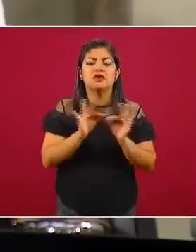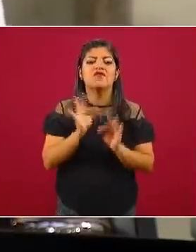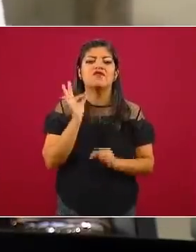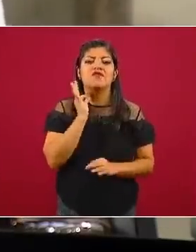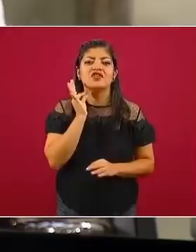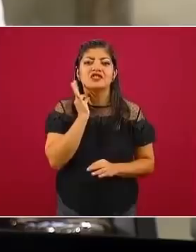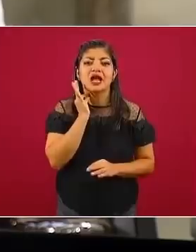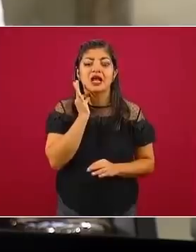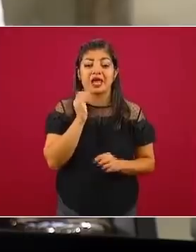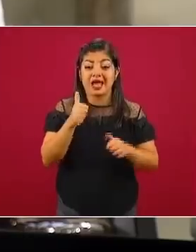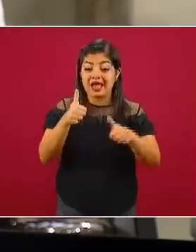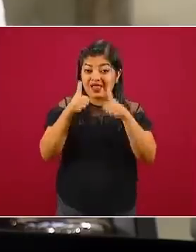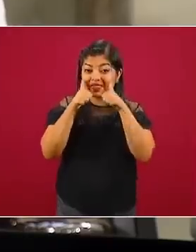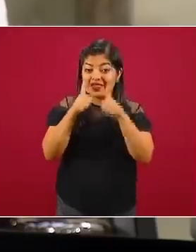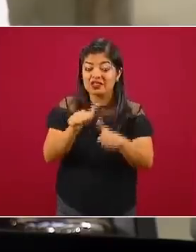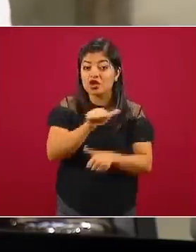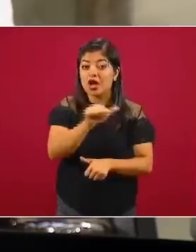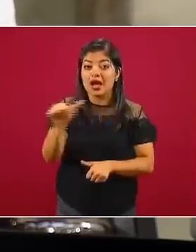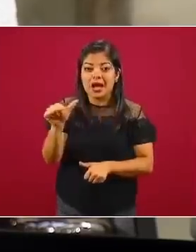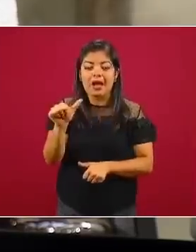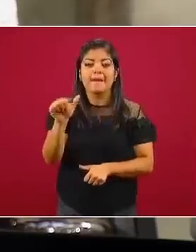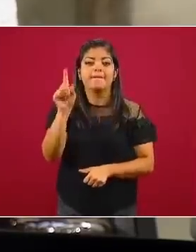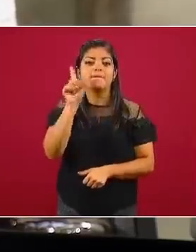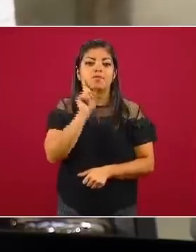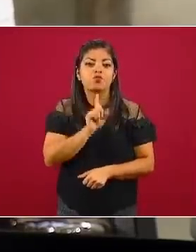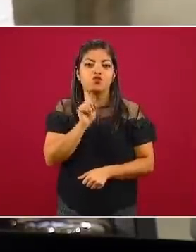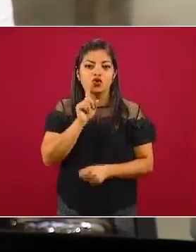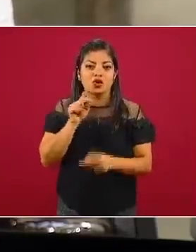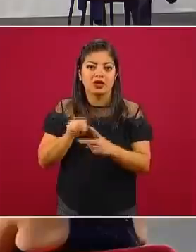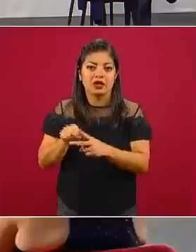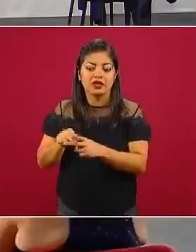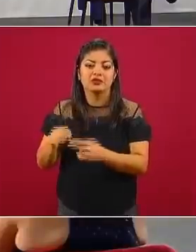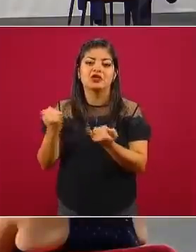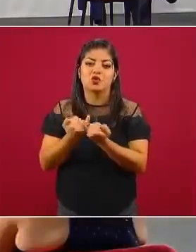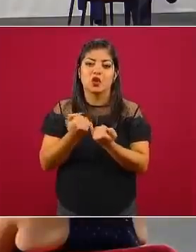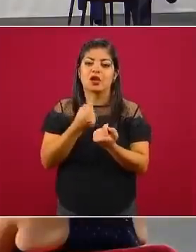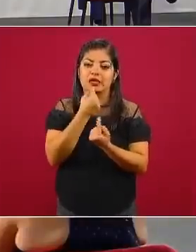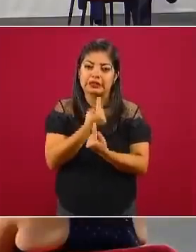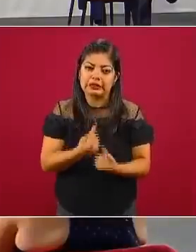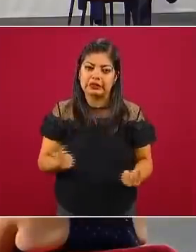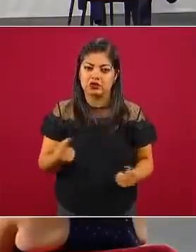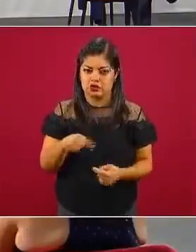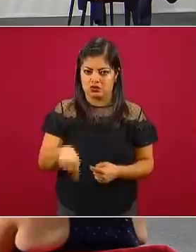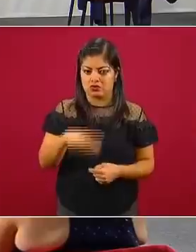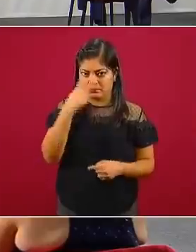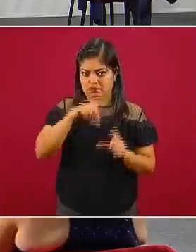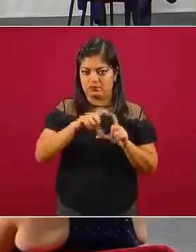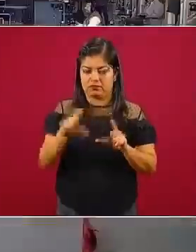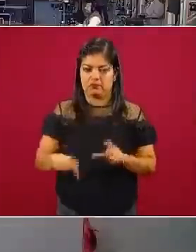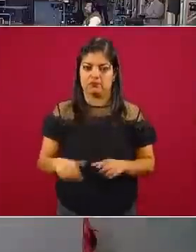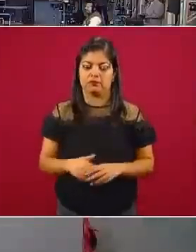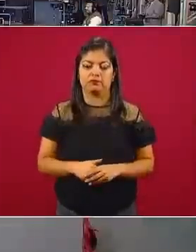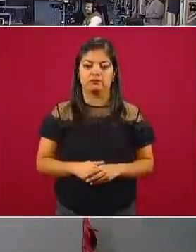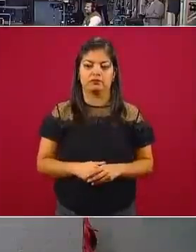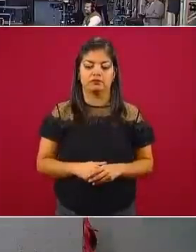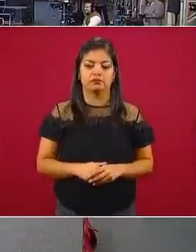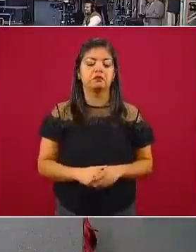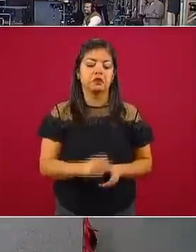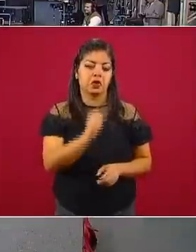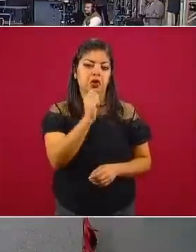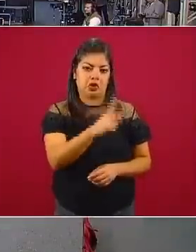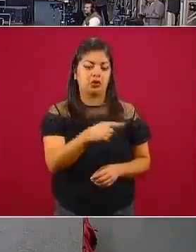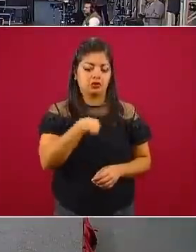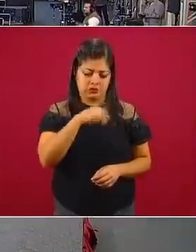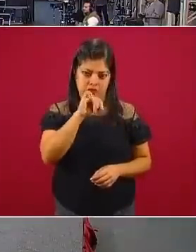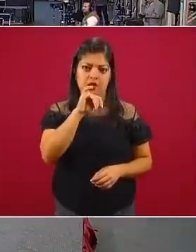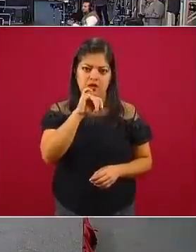tema del feminicidio y el tema de la niñez en el país? Gracias. Sí, me importa mucho, repito, las